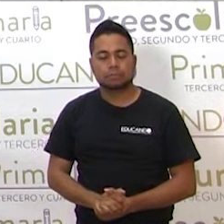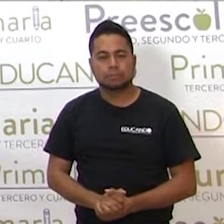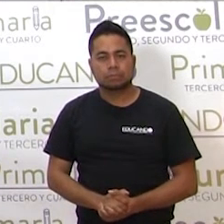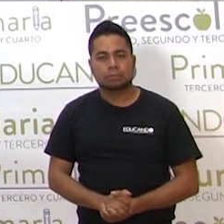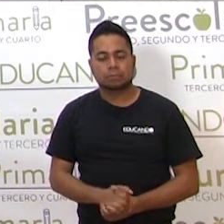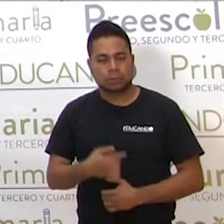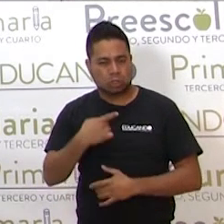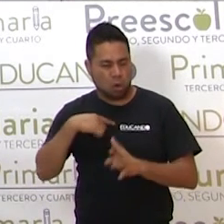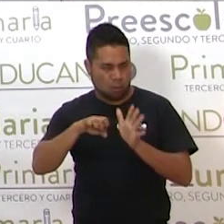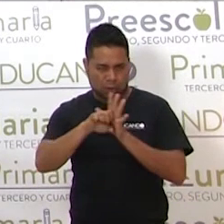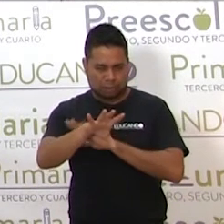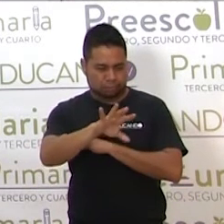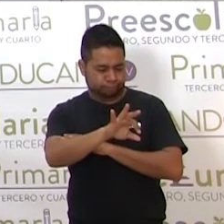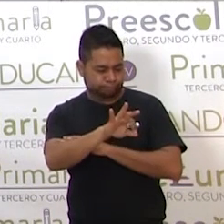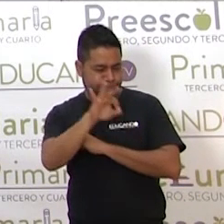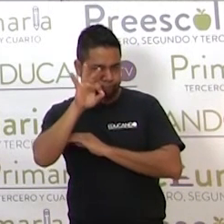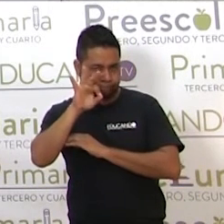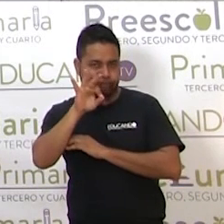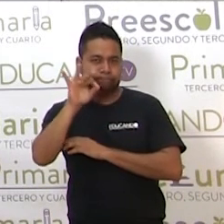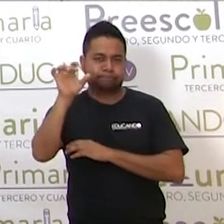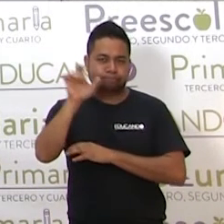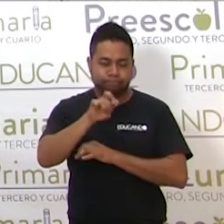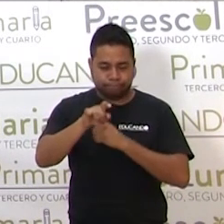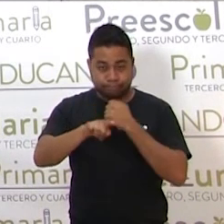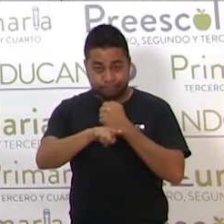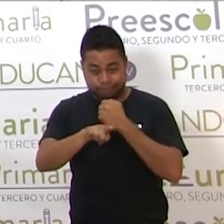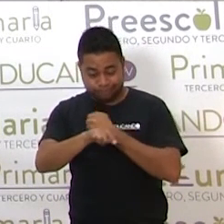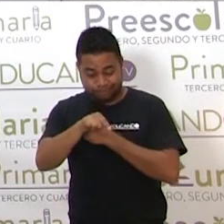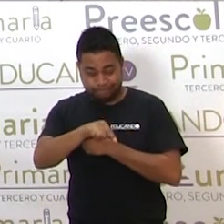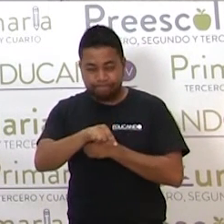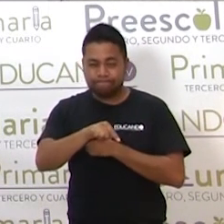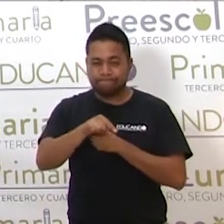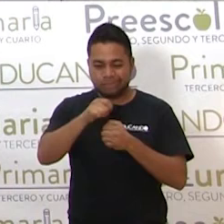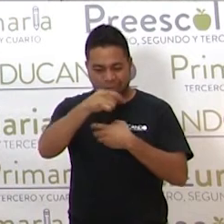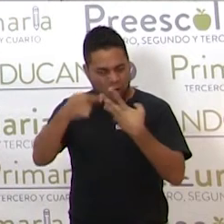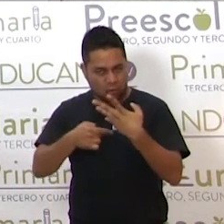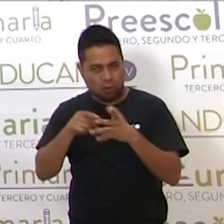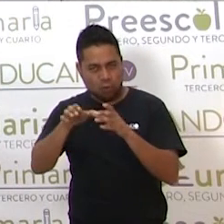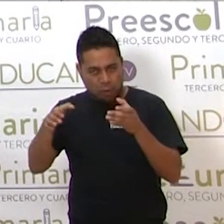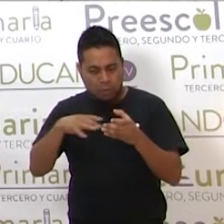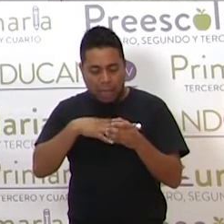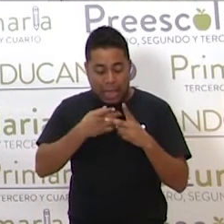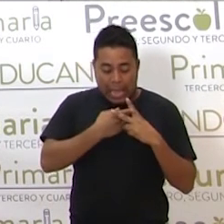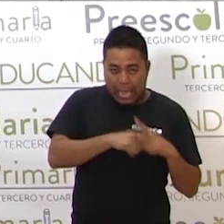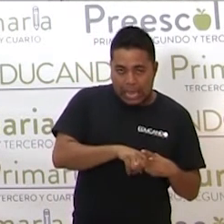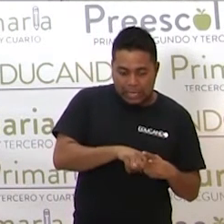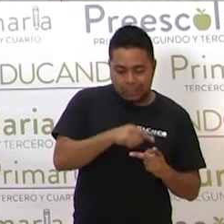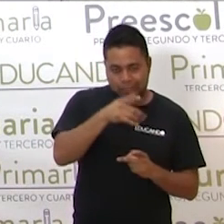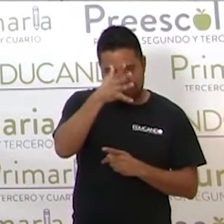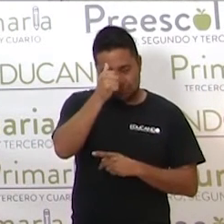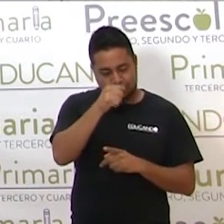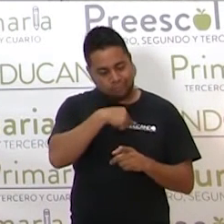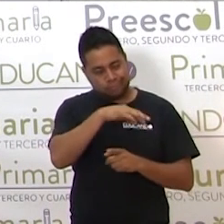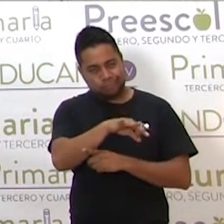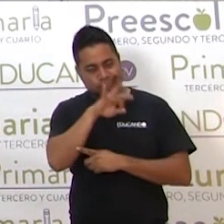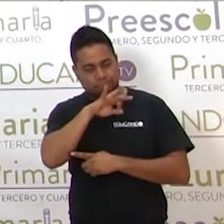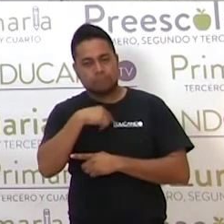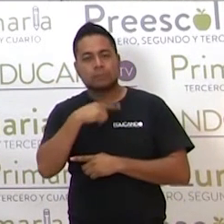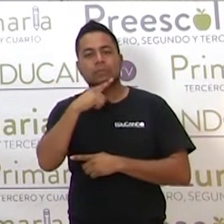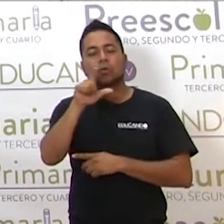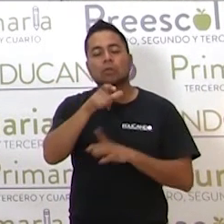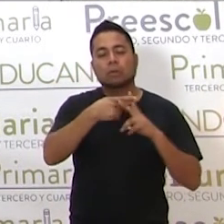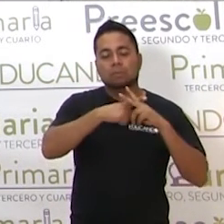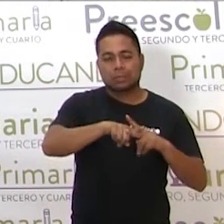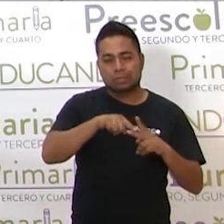si yo elegí en la parte de la trama el principio, en el principio recuerden que estuve